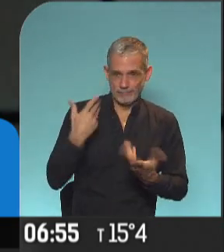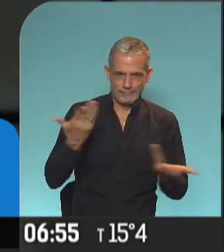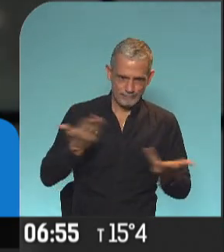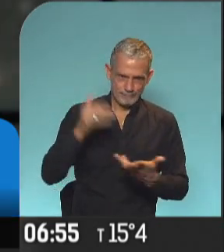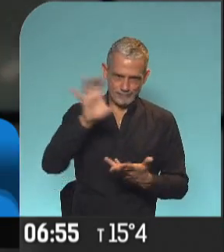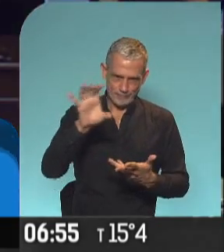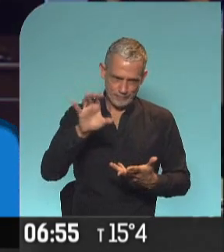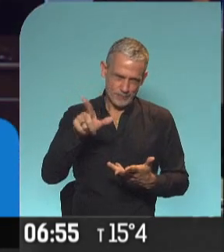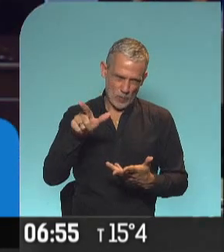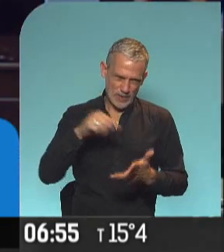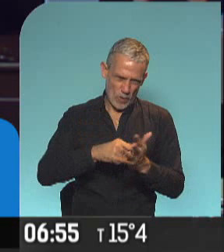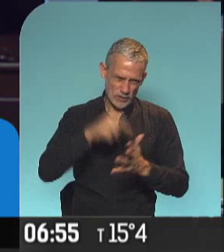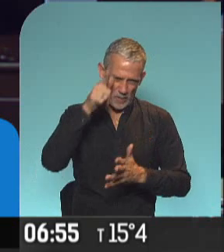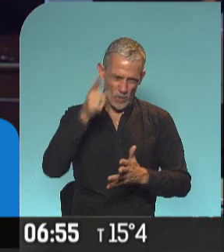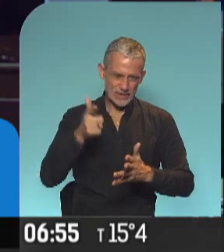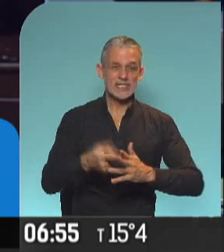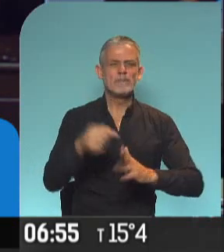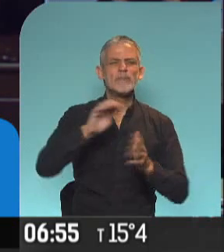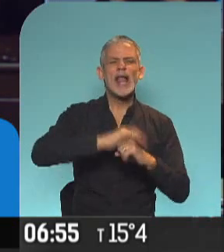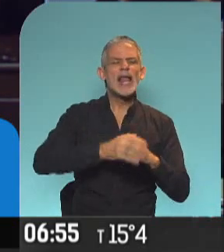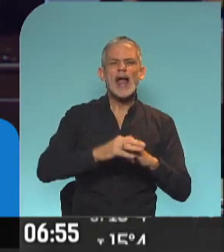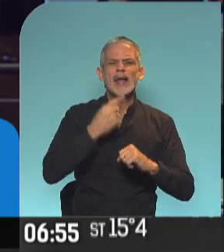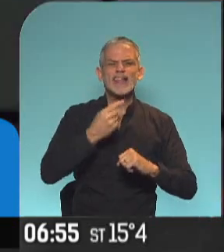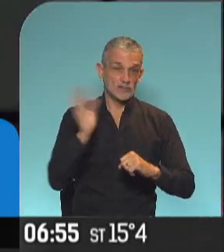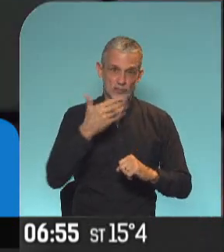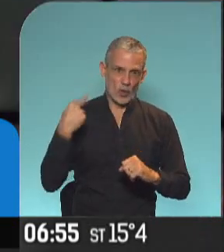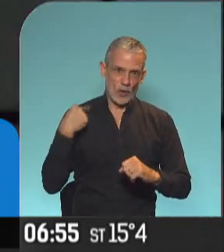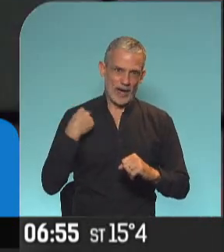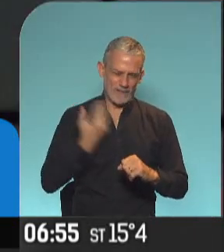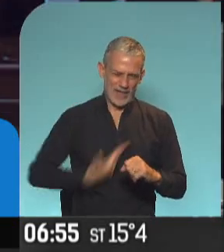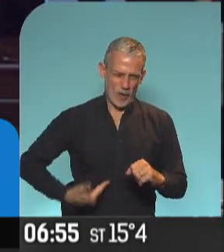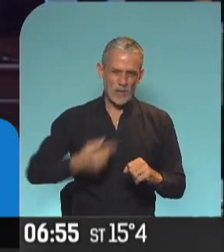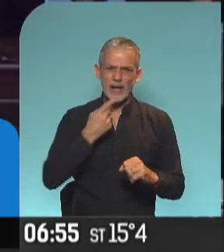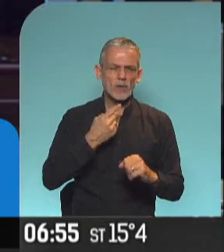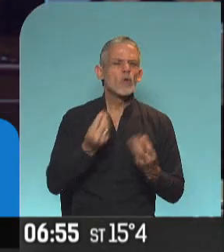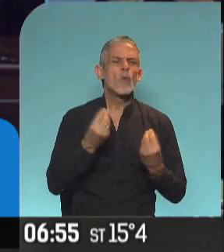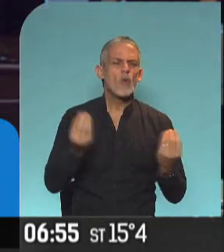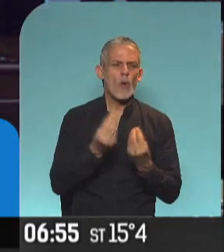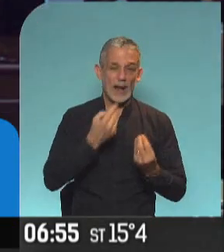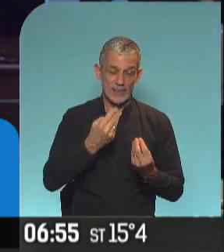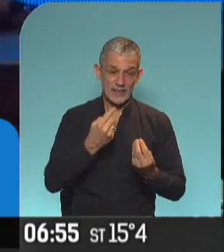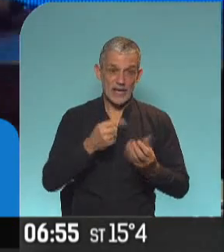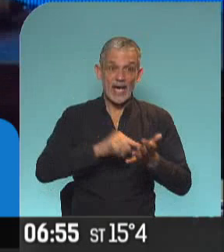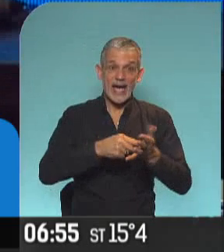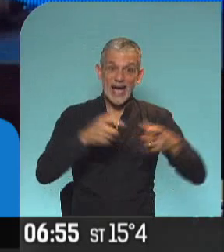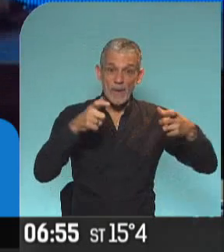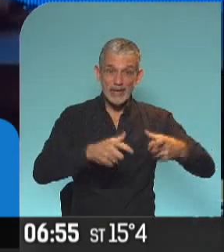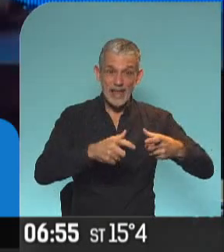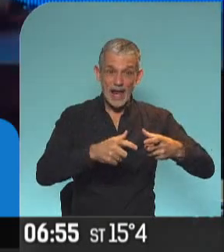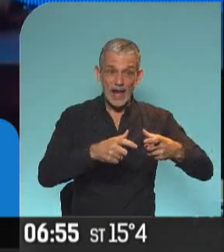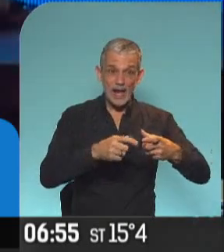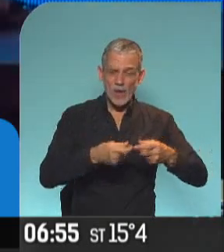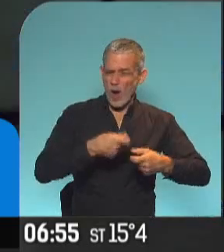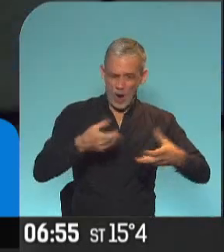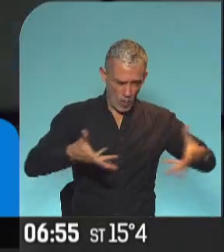la policía de la provincia de Buenos Aires. El argumento de Rodríguez Larreta y de todo jefe de gobierno de la ciudad de Buenos Aires históricamente ha sido la capital federal es la que más